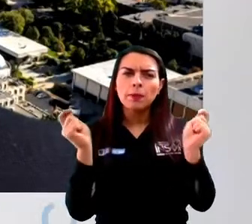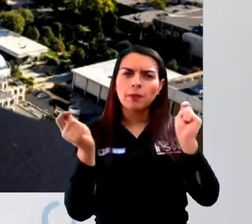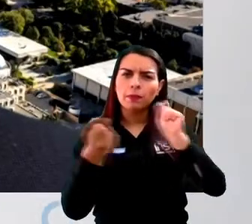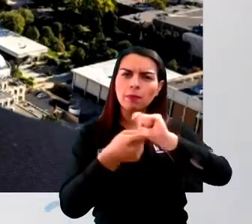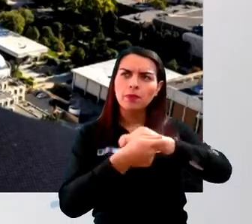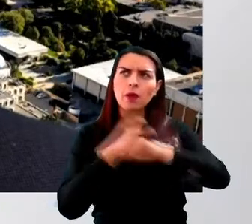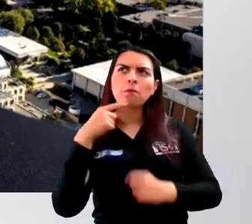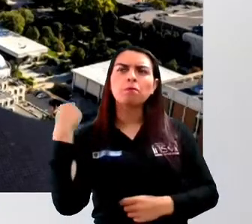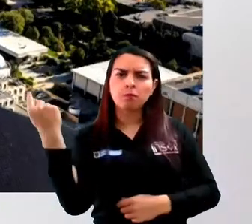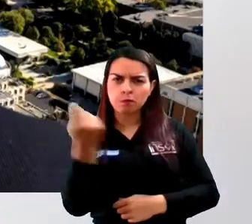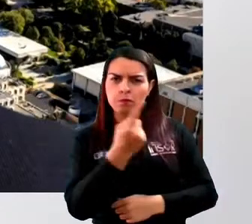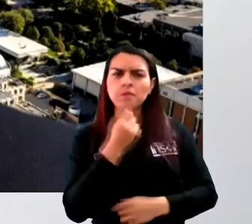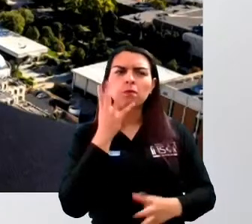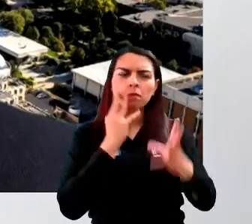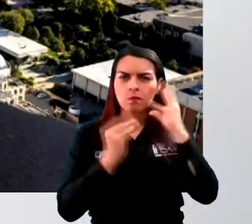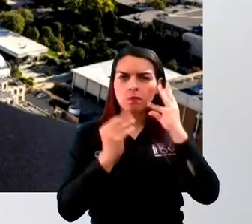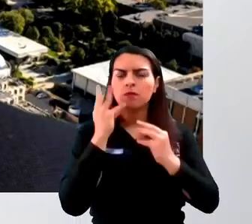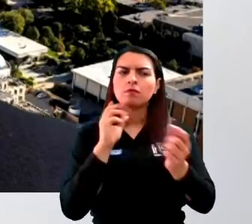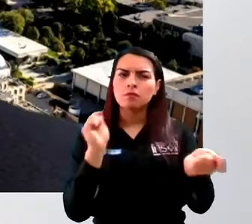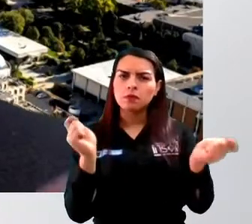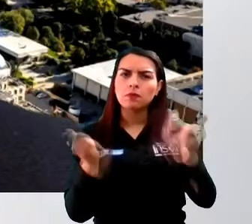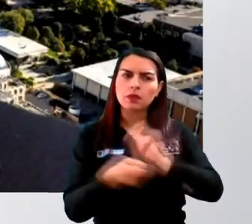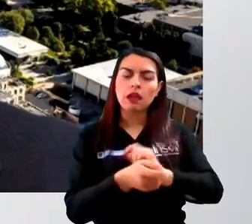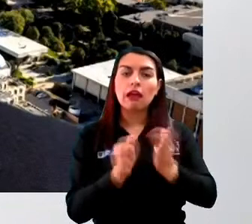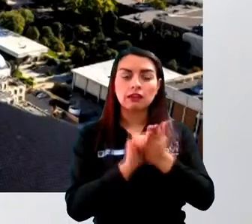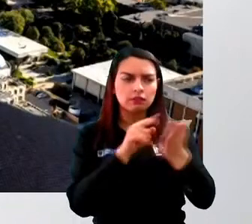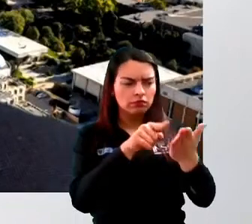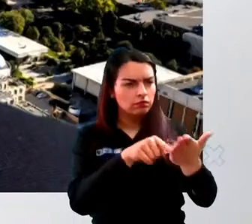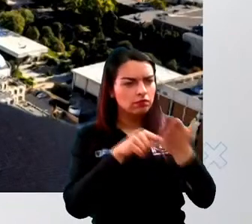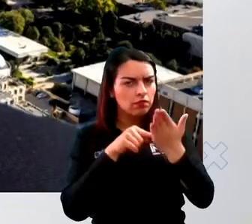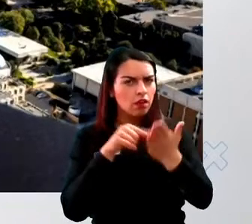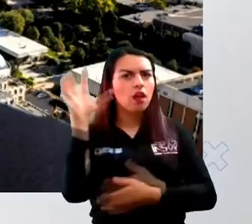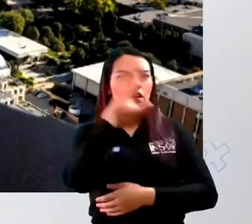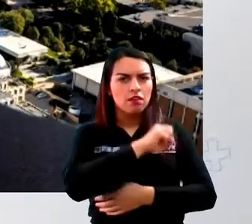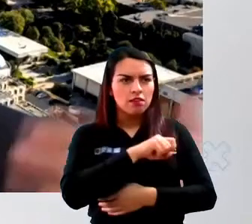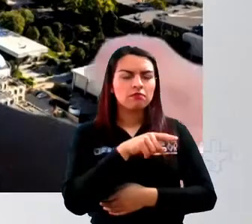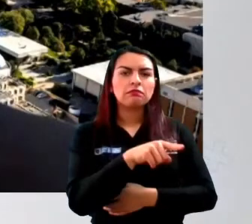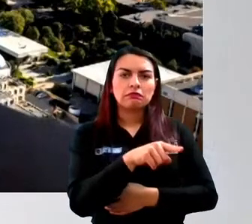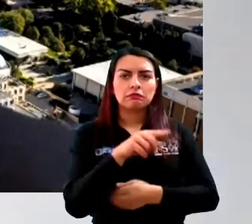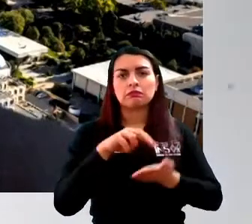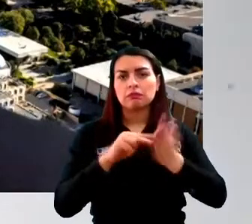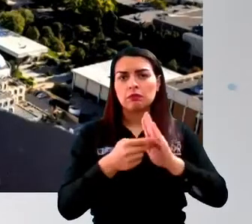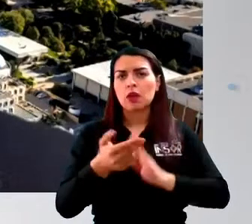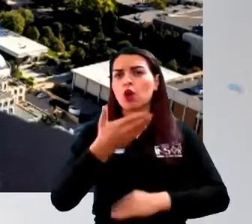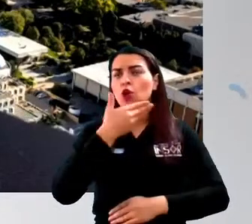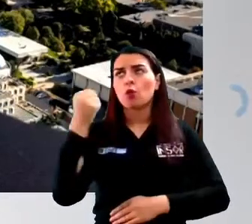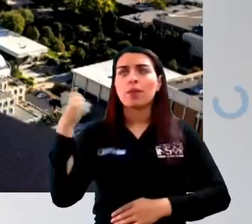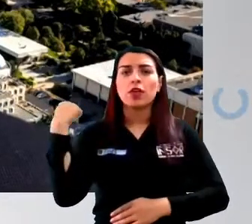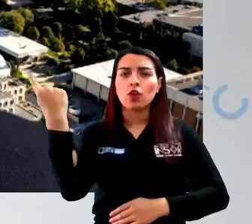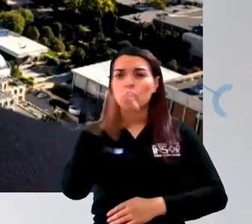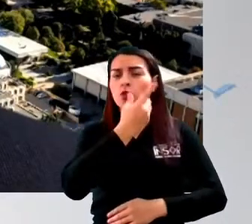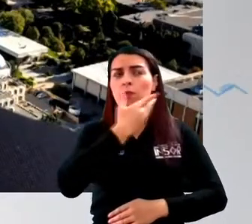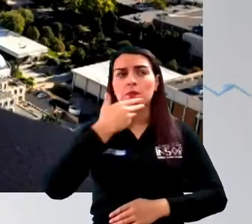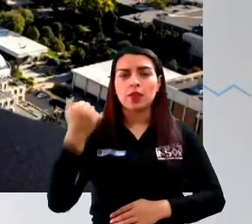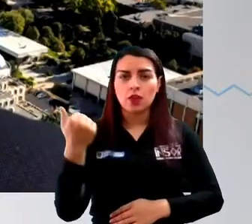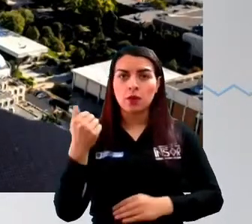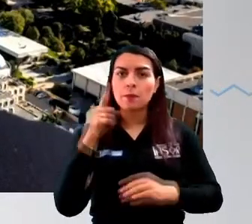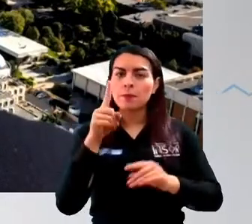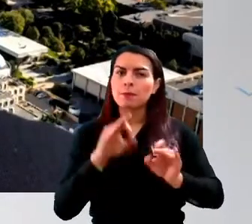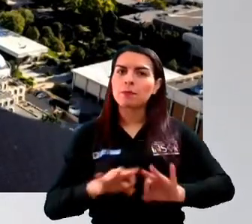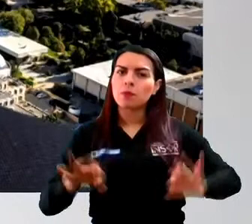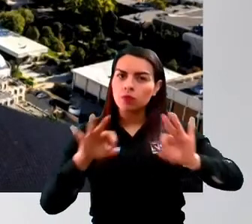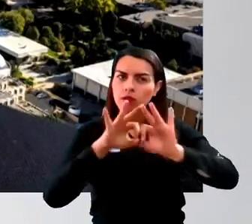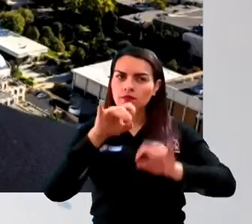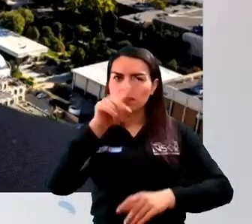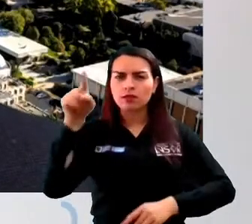ha explorado cambiar este modelo y lo que ellos han hecho. Esto va a ser lo mejor para todos, pero espero que los ponga a pensar sobre